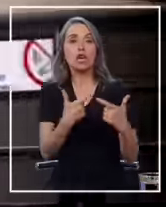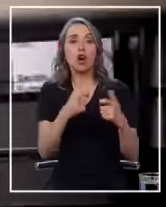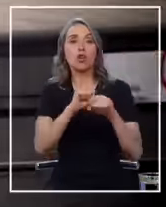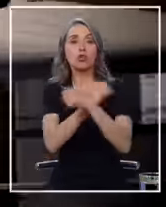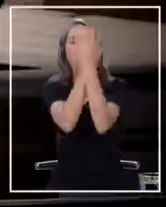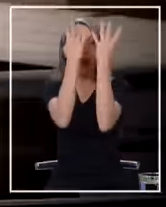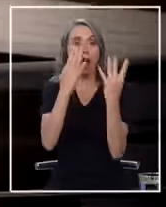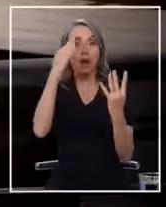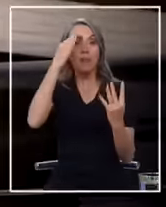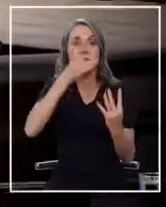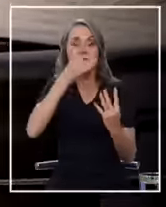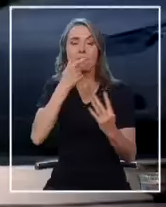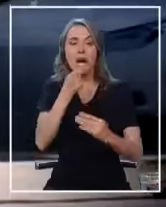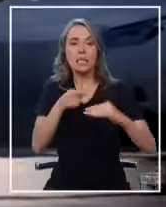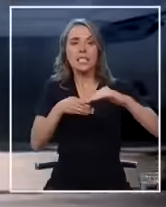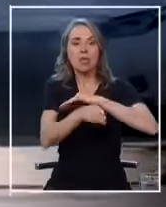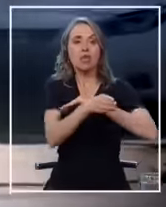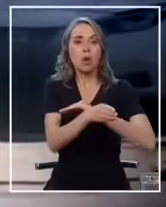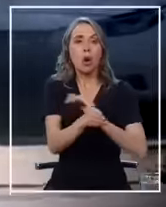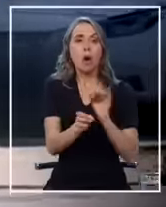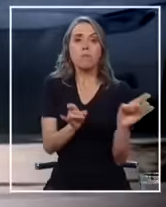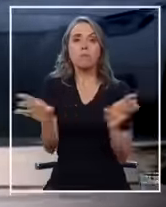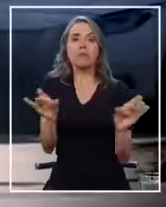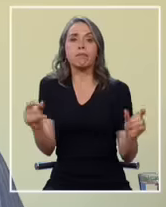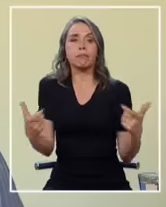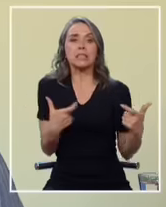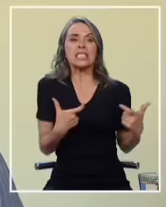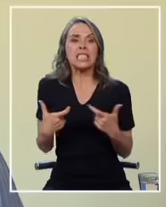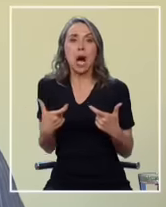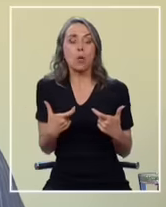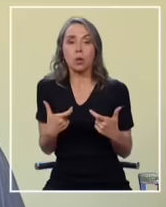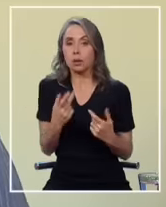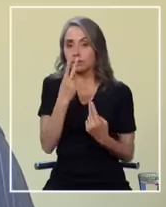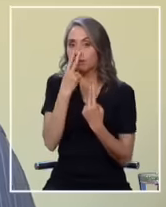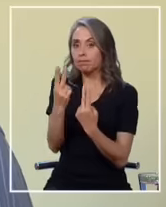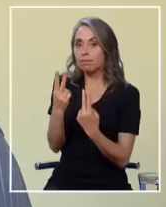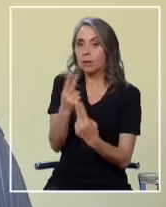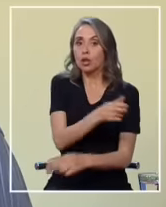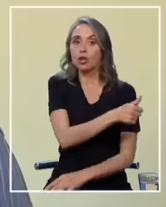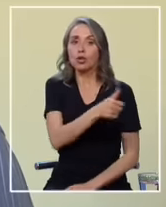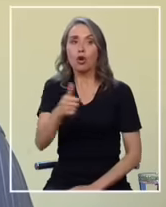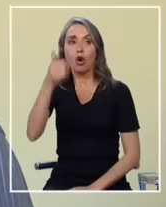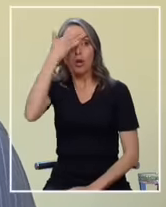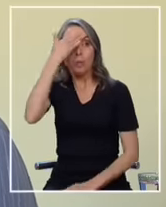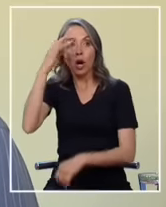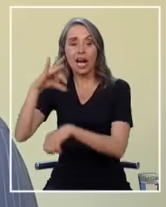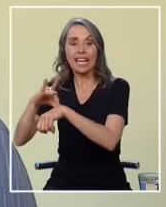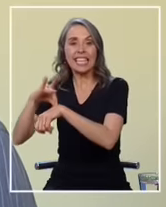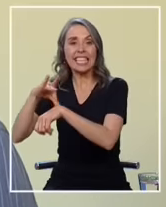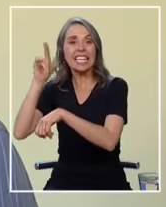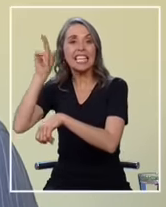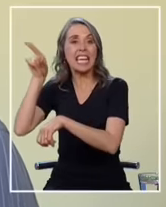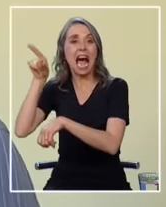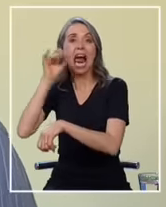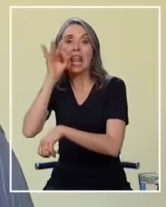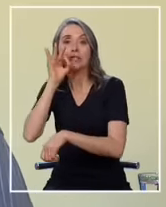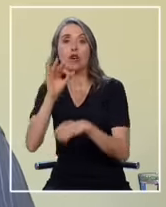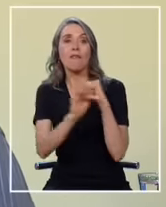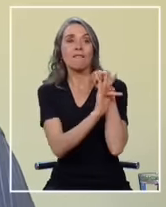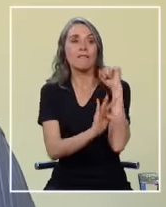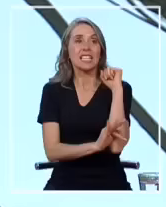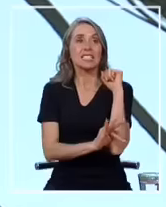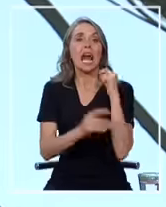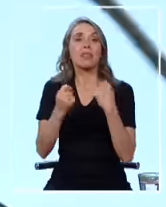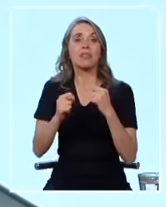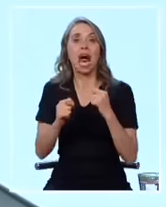gendarmería. Entonces, ante esa situación, la preocupación de todos, tanto de la clínica como también de la fiscalía, era que se